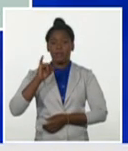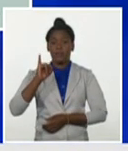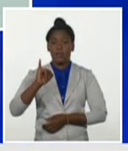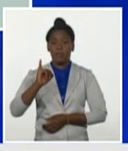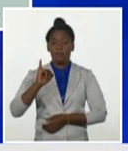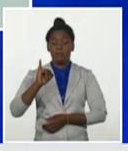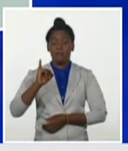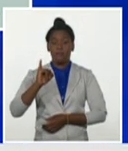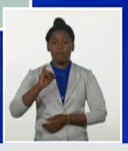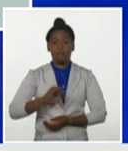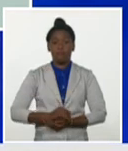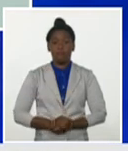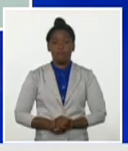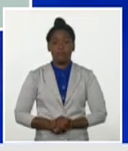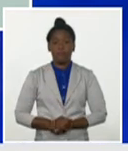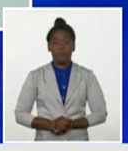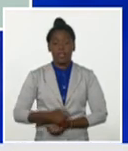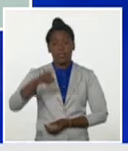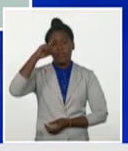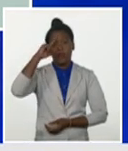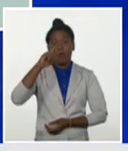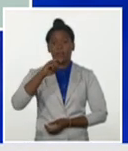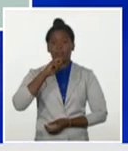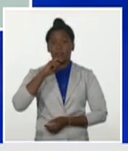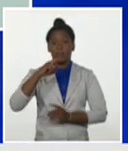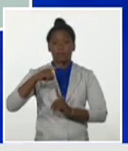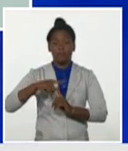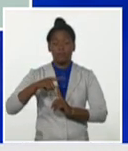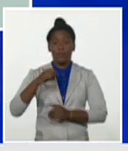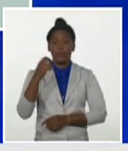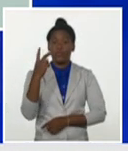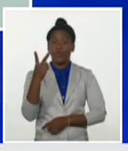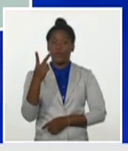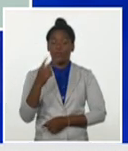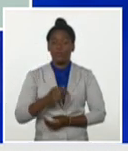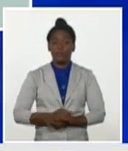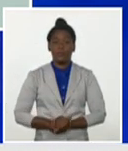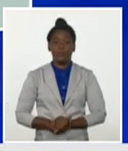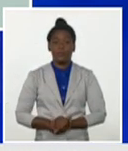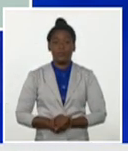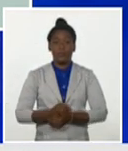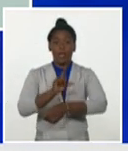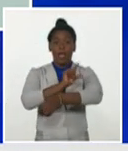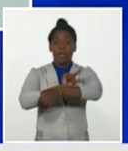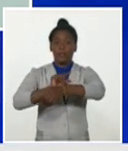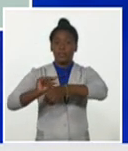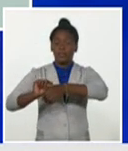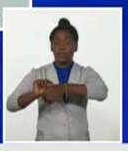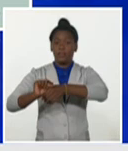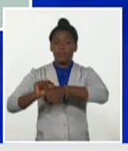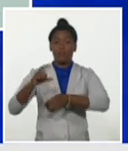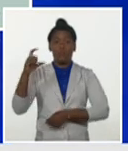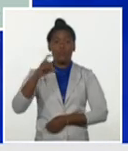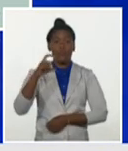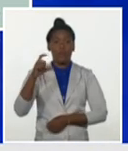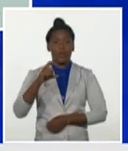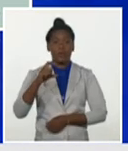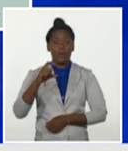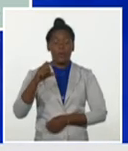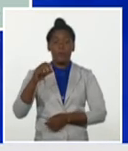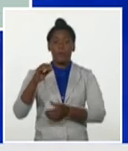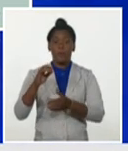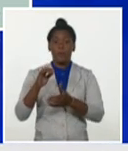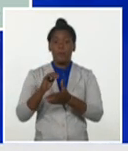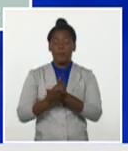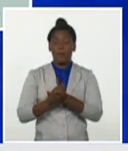y Zaguaetánamo con 2 cada uno. Y Antilla, Cueto y Mayarí, un caso autóctono en